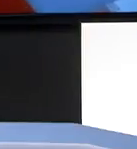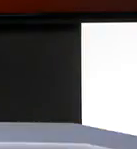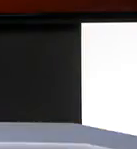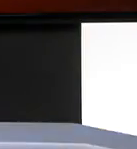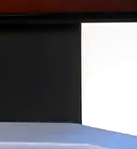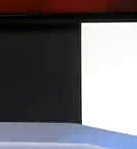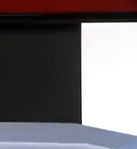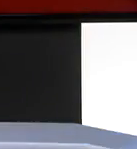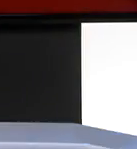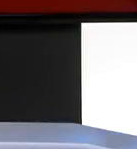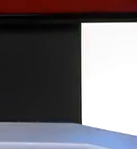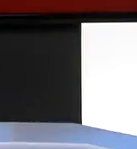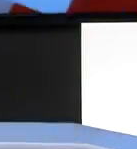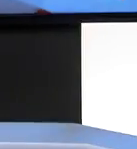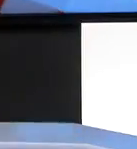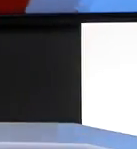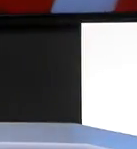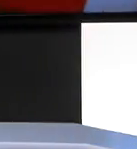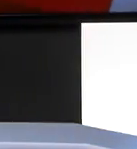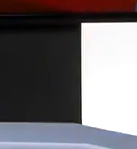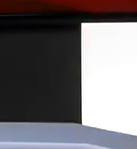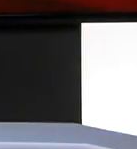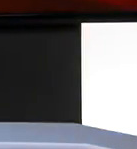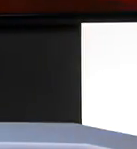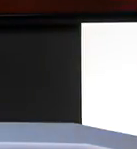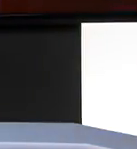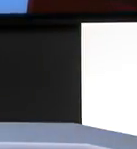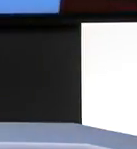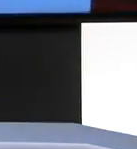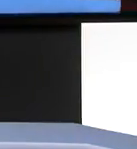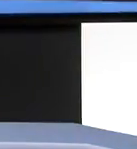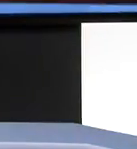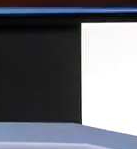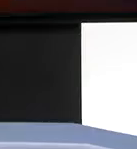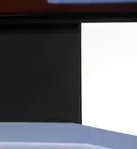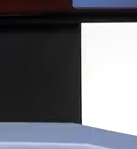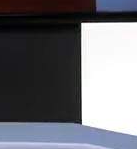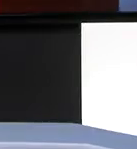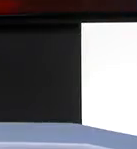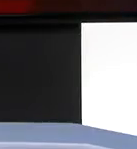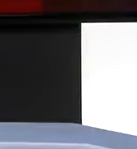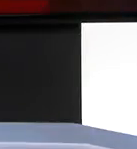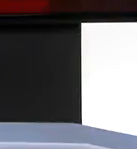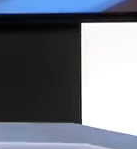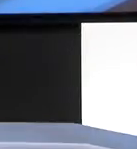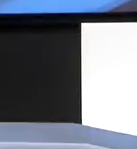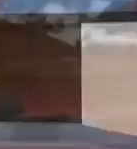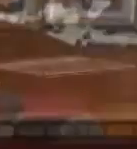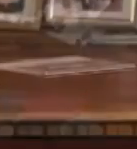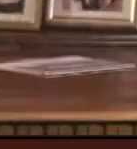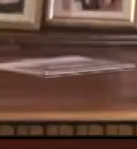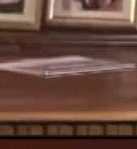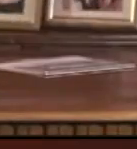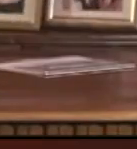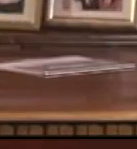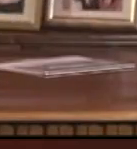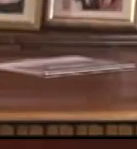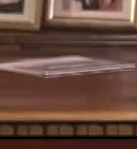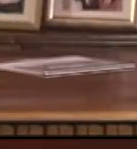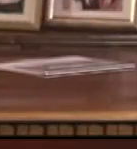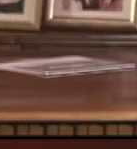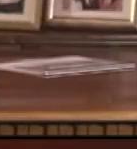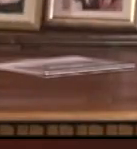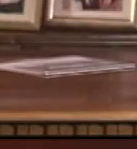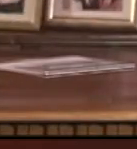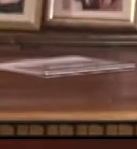Y luego de que la Suprema Corte de Justicia de la Nación invalidara las leyes anticorrupción de Chihuahua y Veracruz por considerar que los congresos de ambas